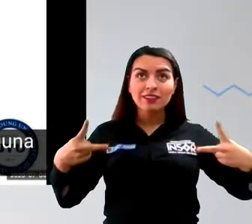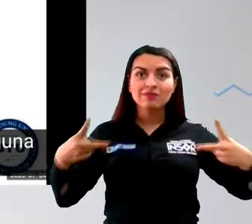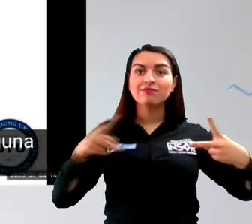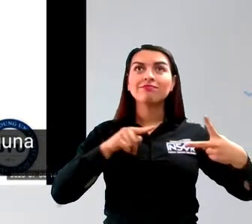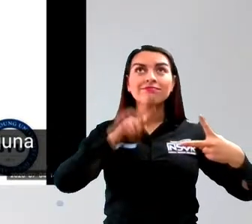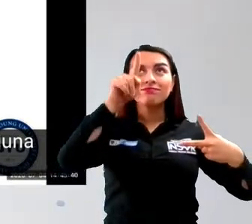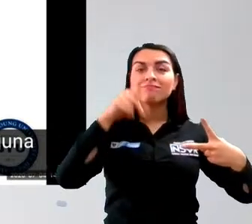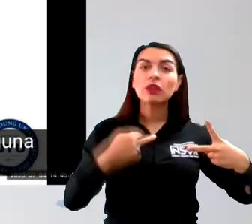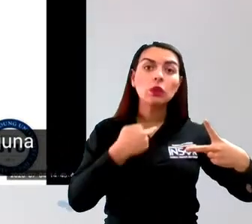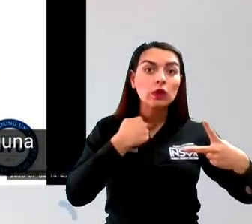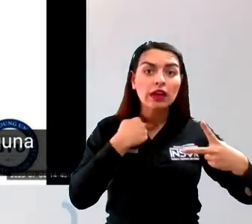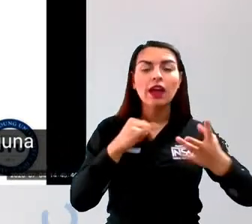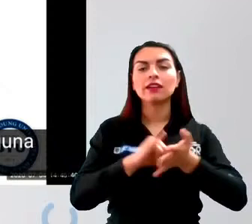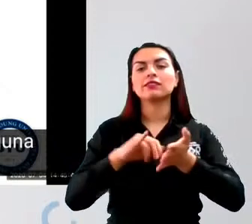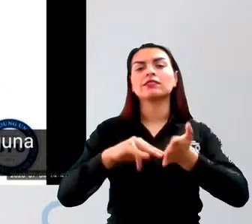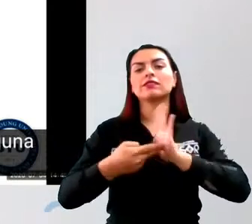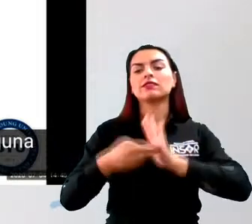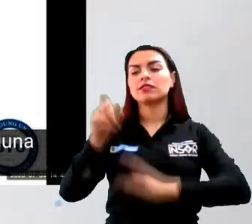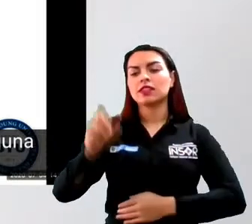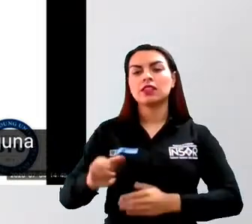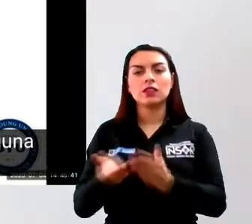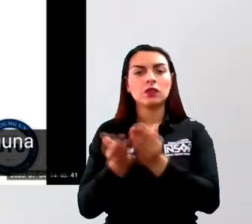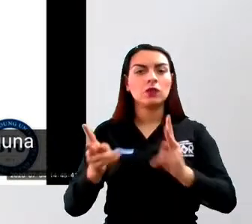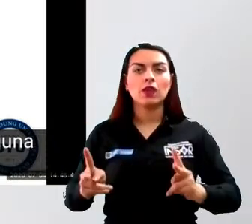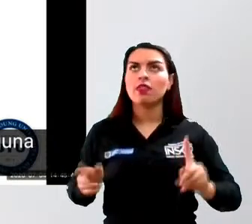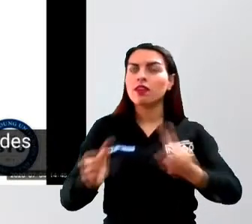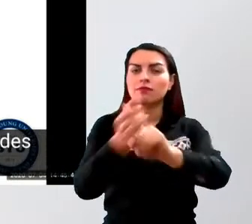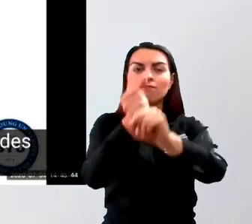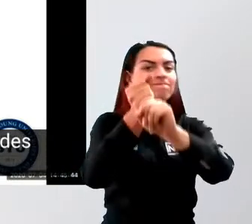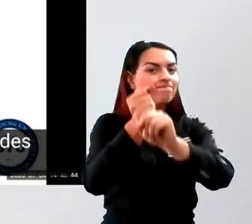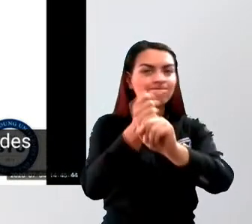estudiantes no tendrán éxito en su entorno académico.